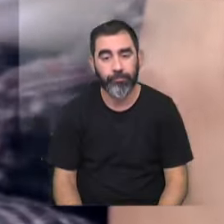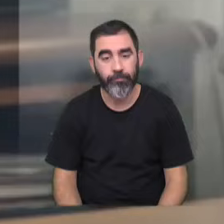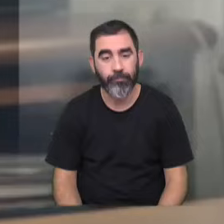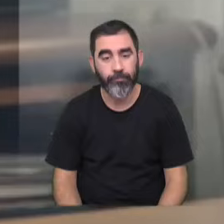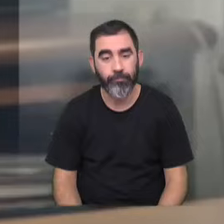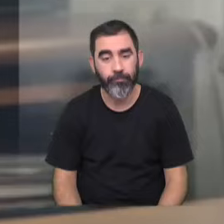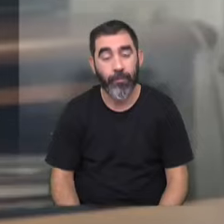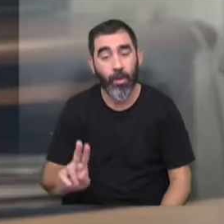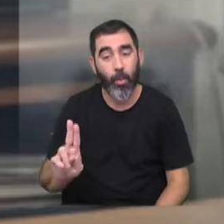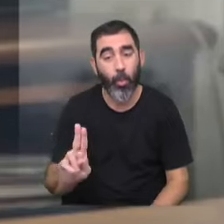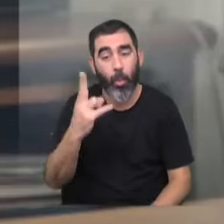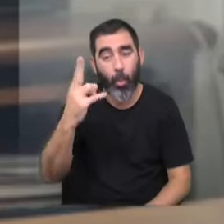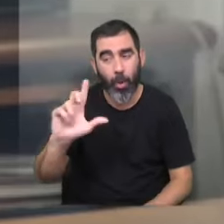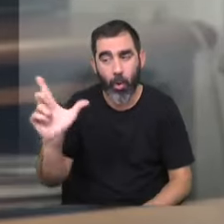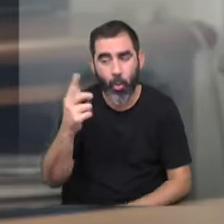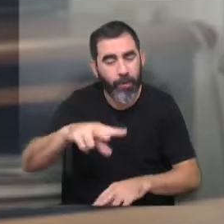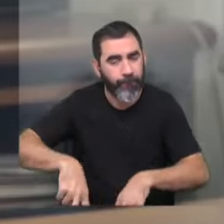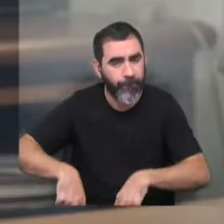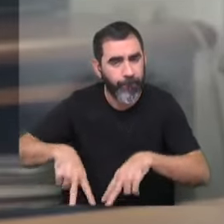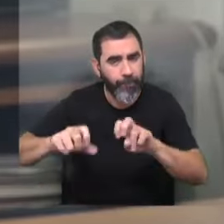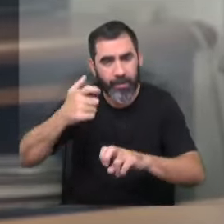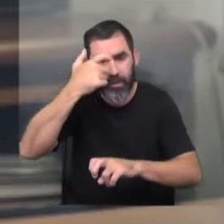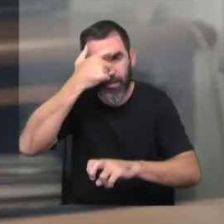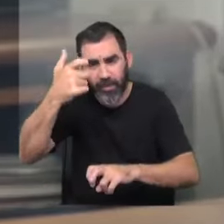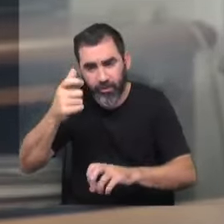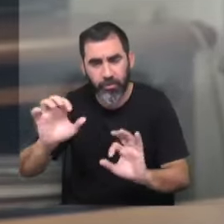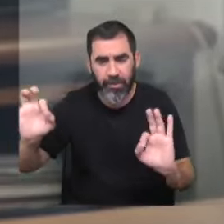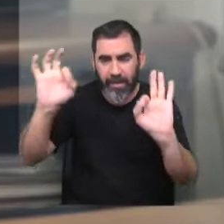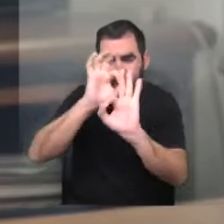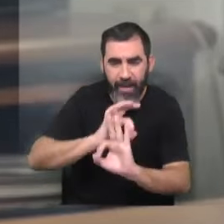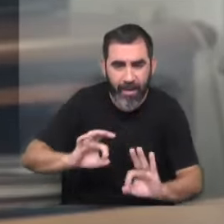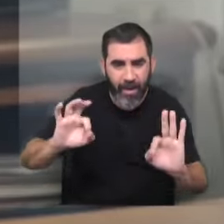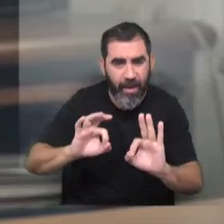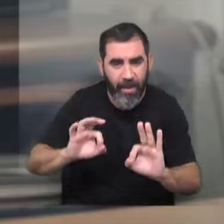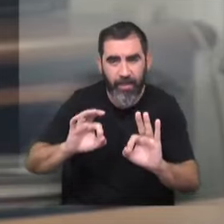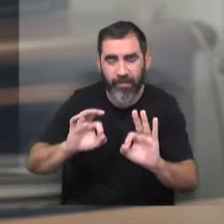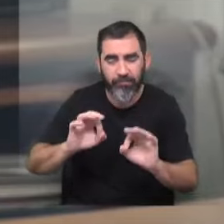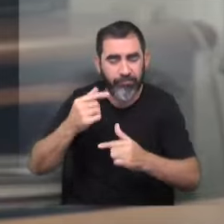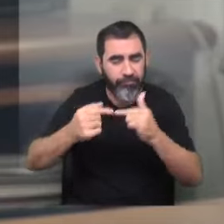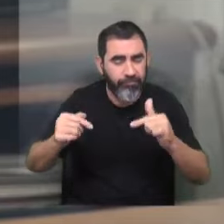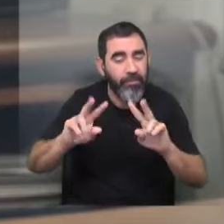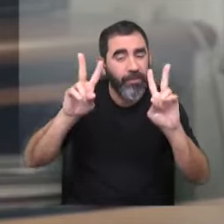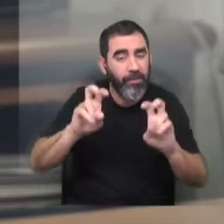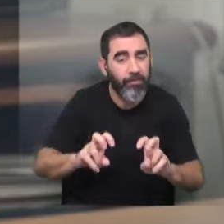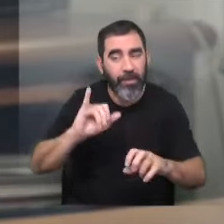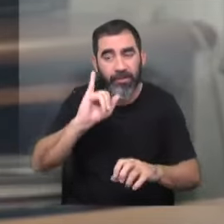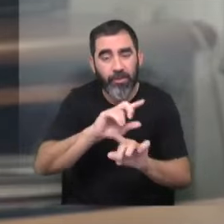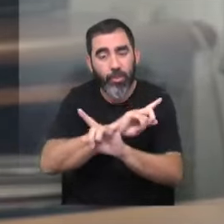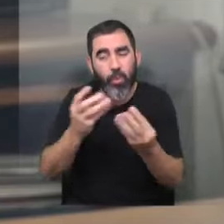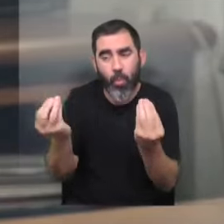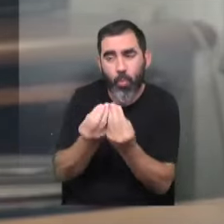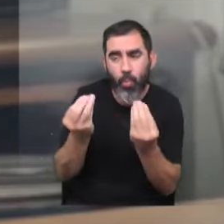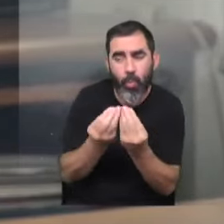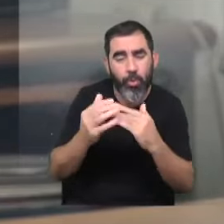Si bien en Uruguay no hay ningún estudio científico, tampoco epidemiológico, sobre la prevalencia del